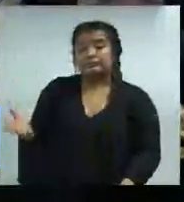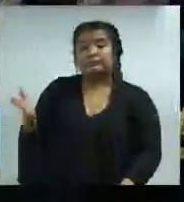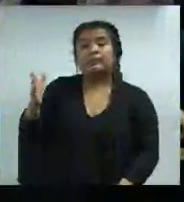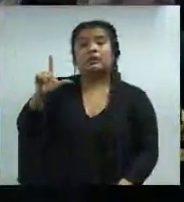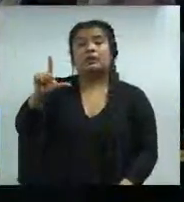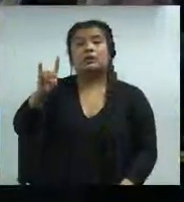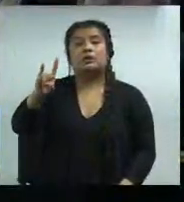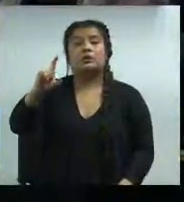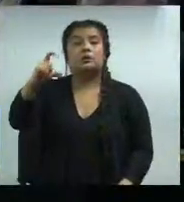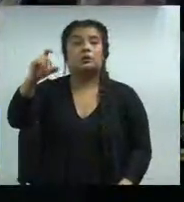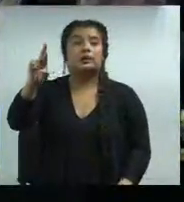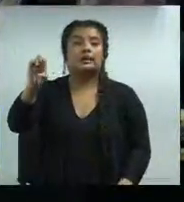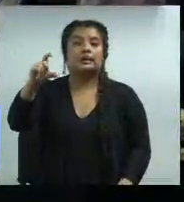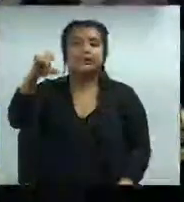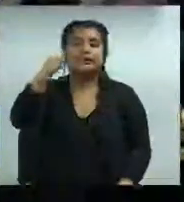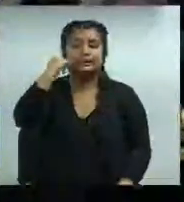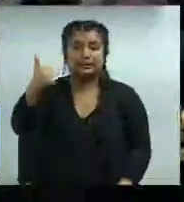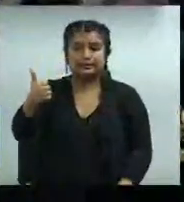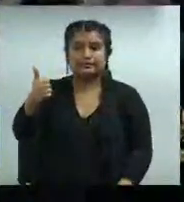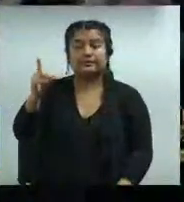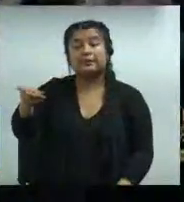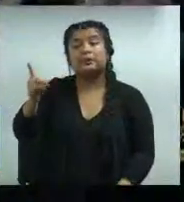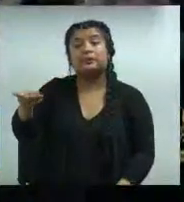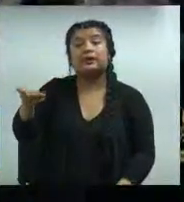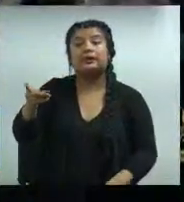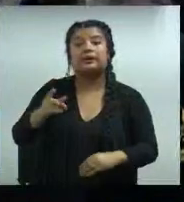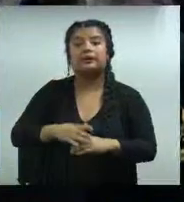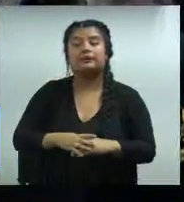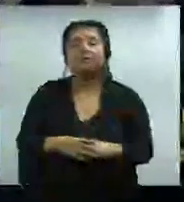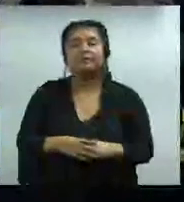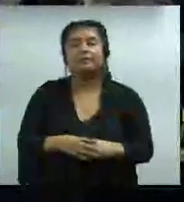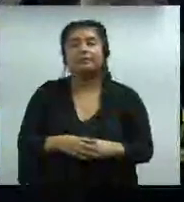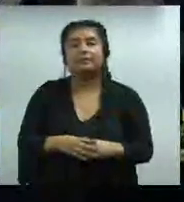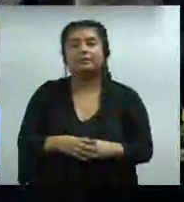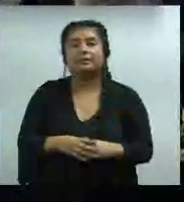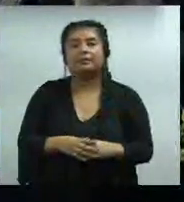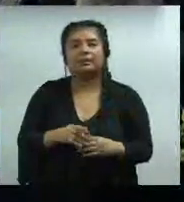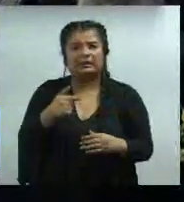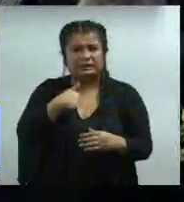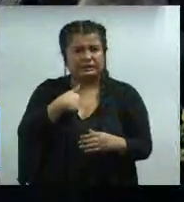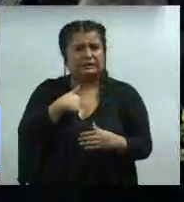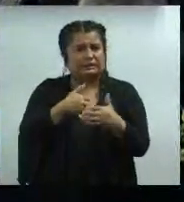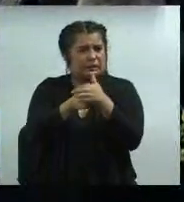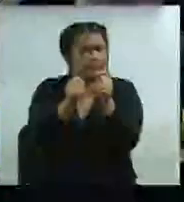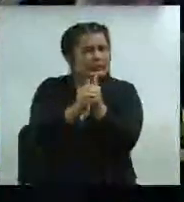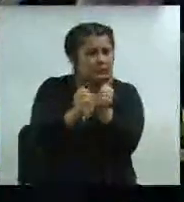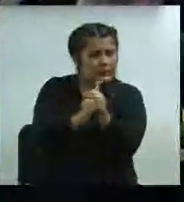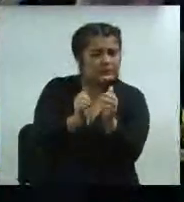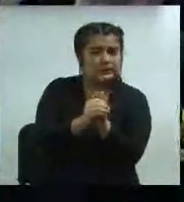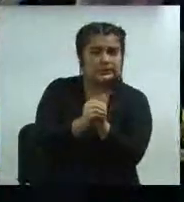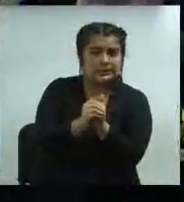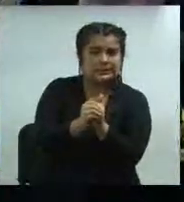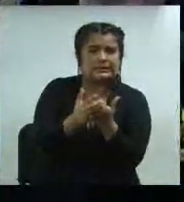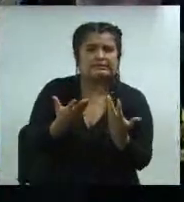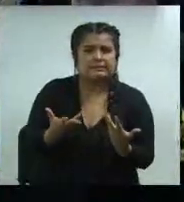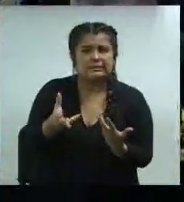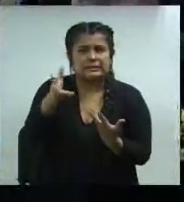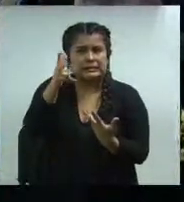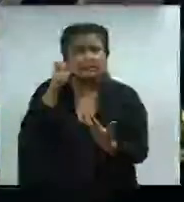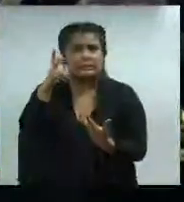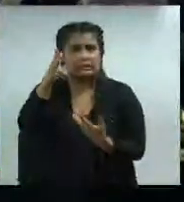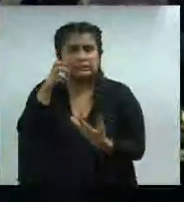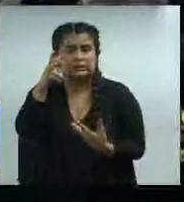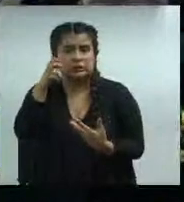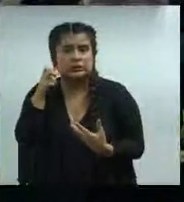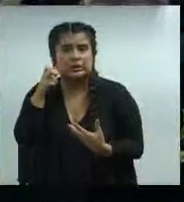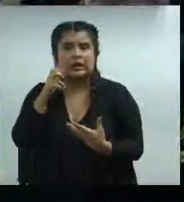Lucrecia Marroquín. Gracias, presidente. Realmente me preocupa mucho a mí el escuchar